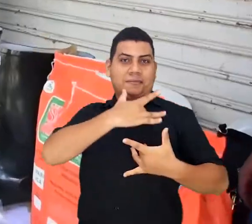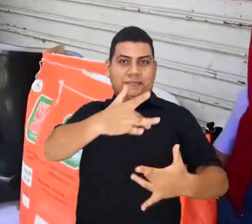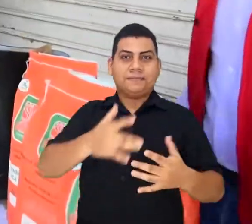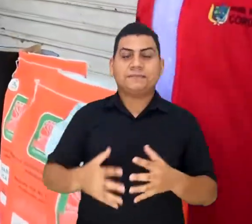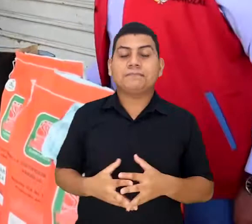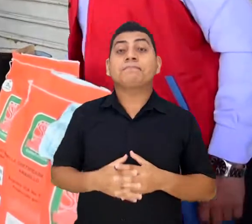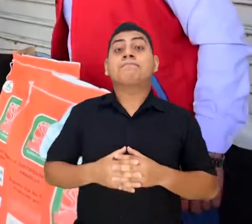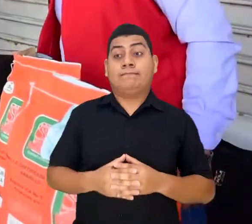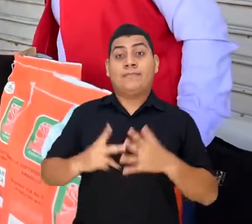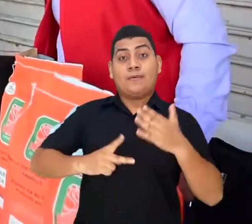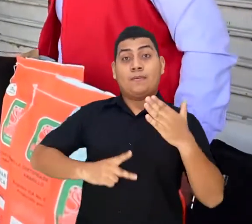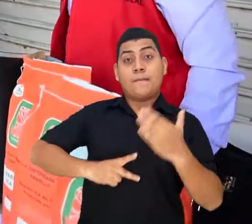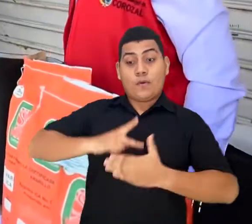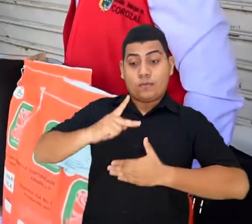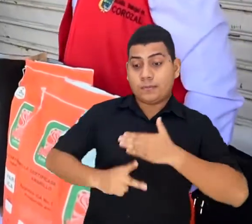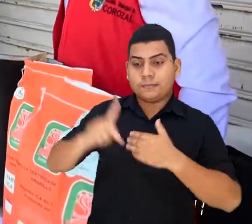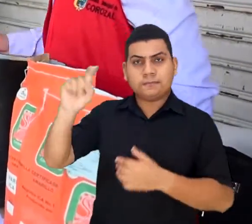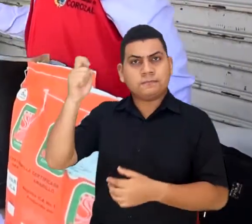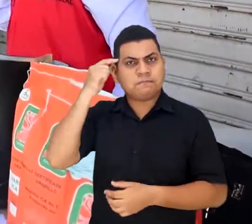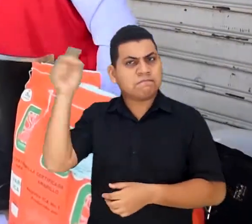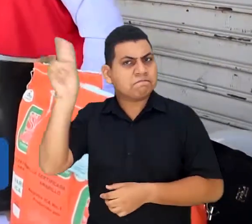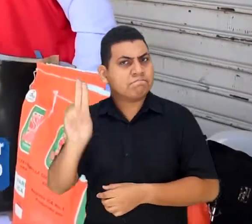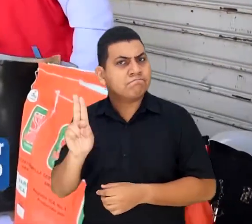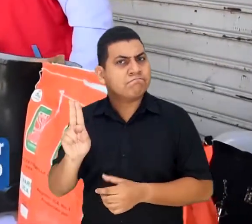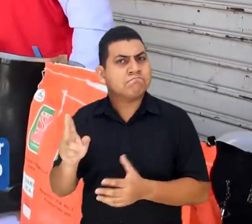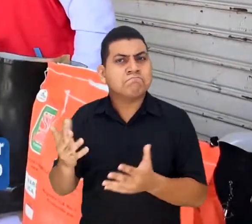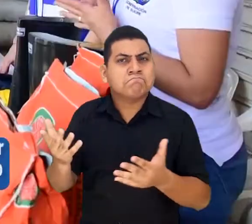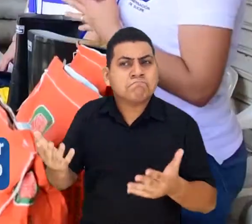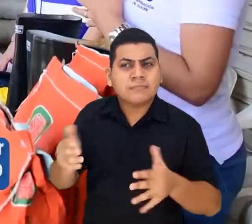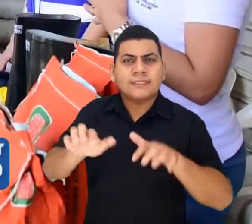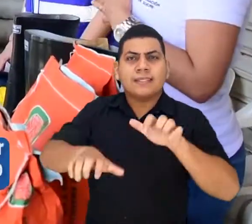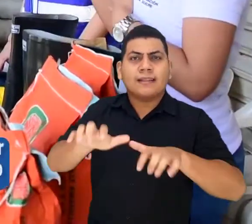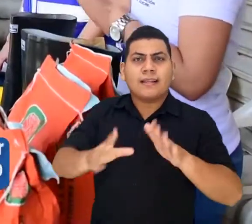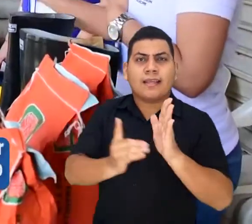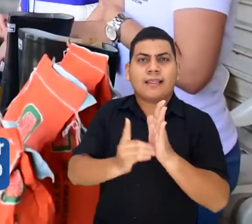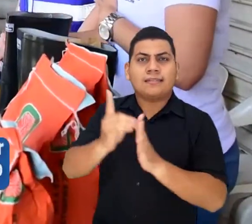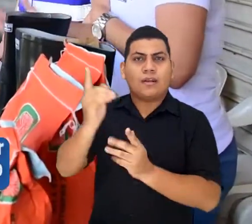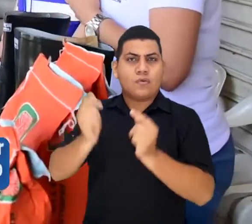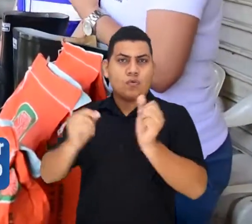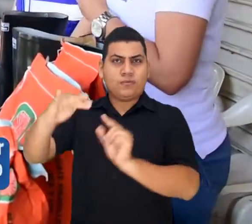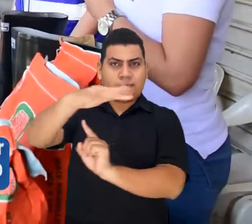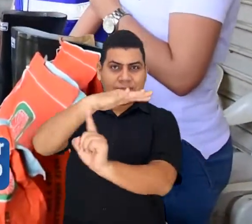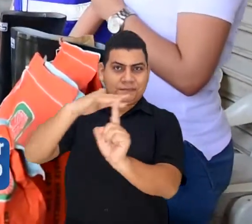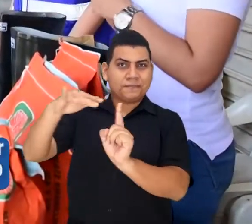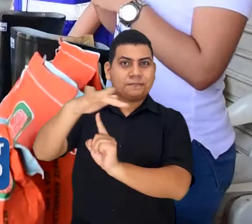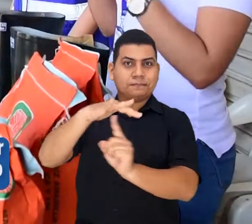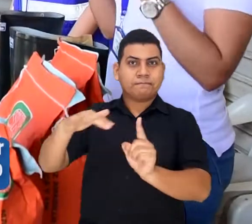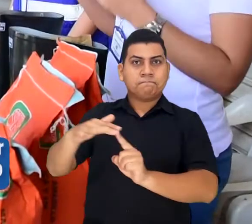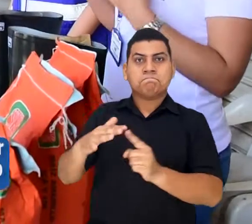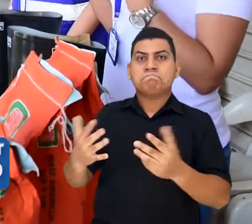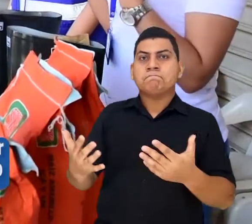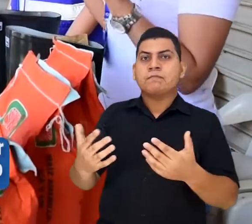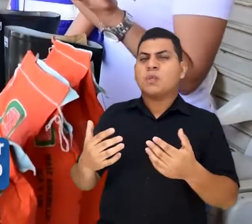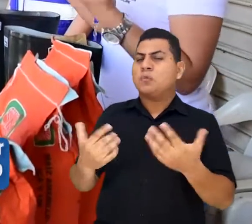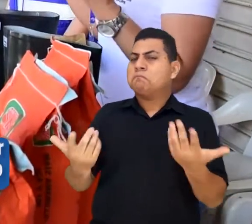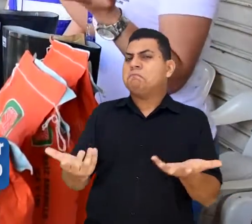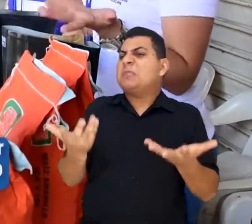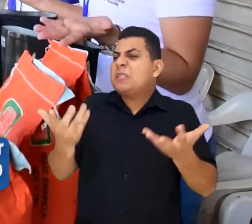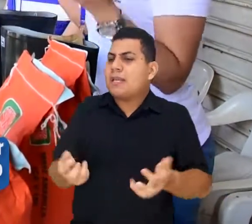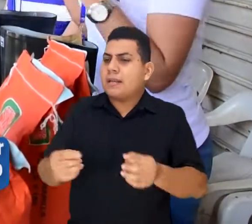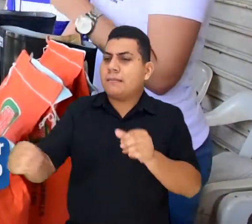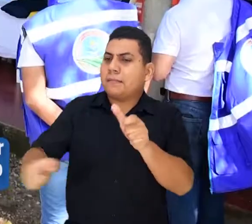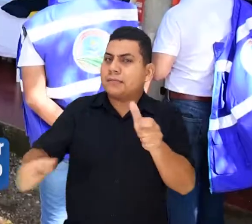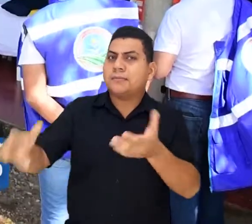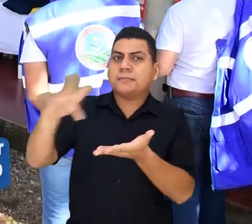Regalías. Este es un proyecto de la Gobernación de Sucre a través de la Secretaría de Desarrollo Económico y Medio Ambiente,